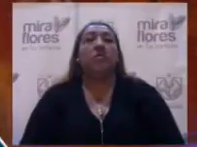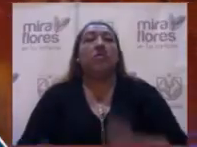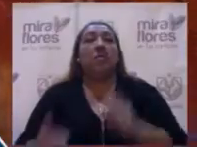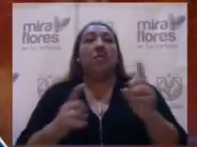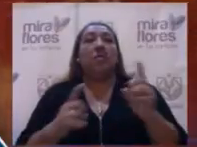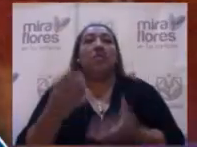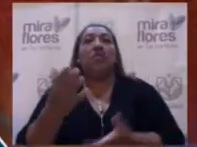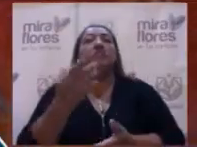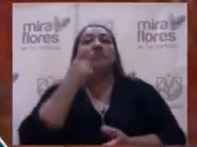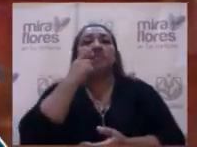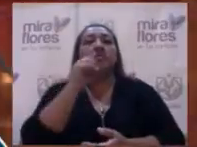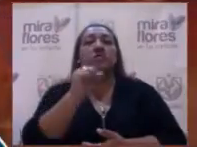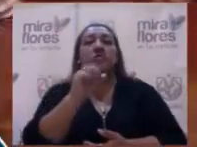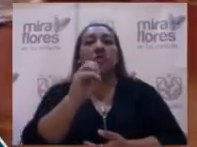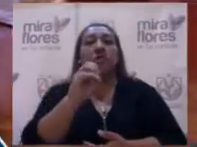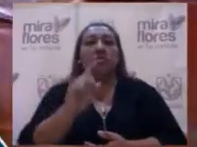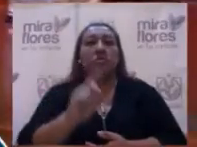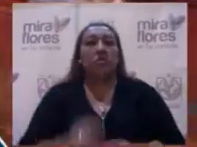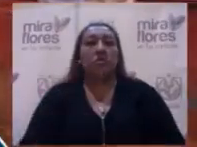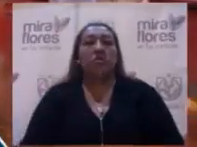Señor Sousa, tiene el uso de la palabra.